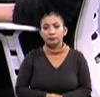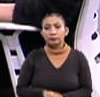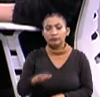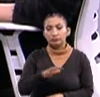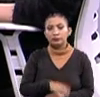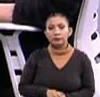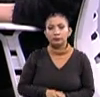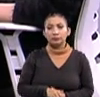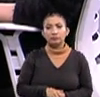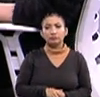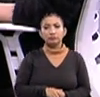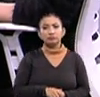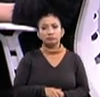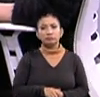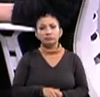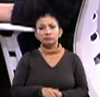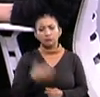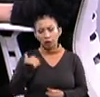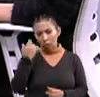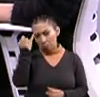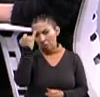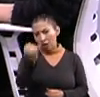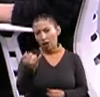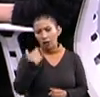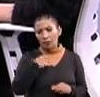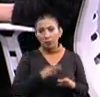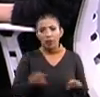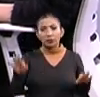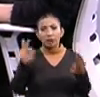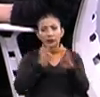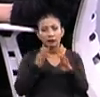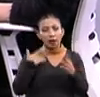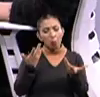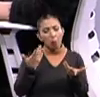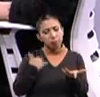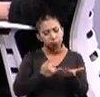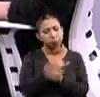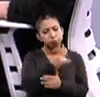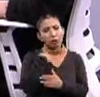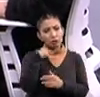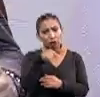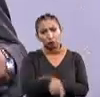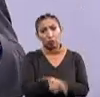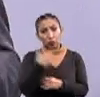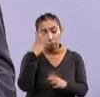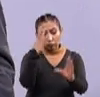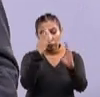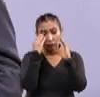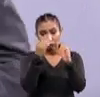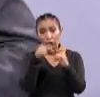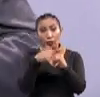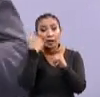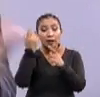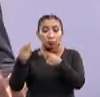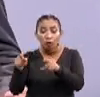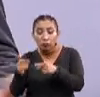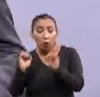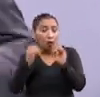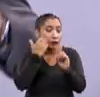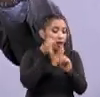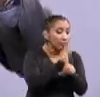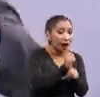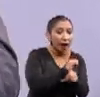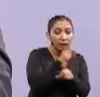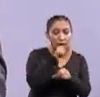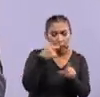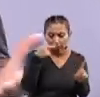estas áreas. Supongo que es importante eso de apostarle directamente. Si tu formación, si quieres ser músico, si quieres ser